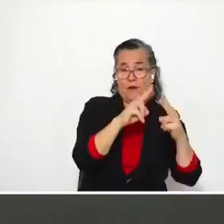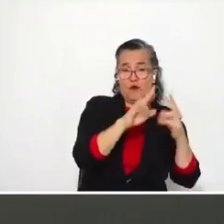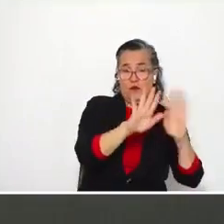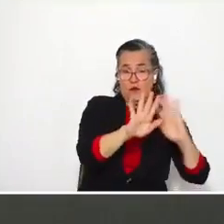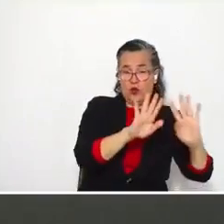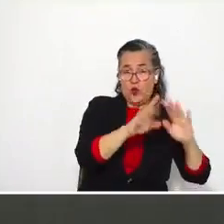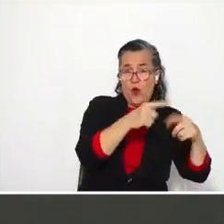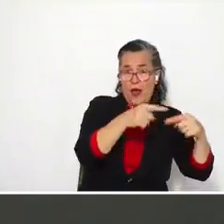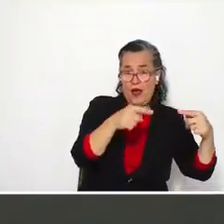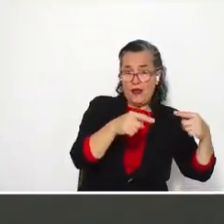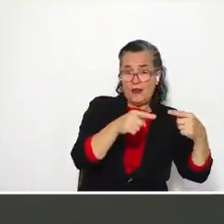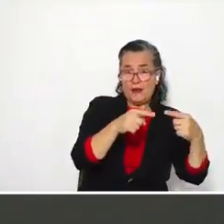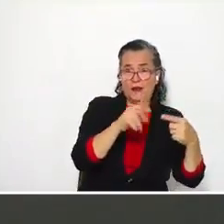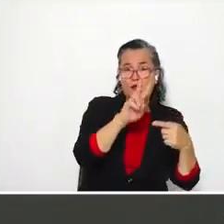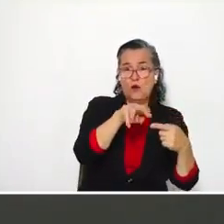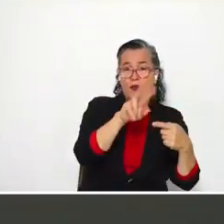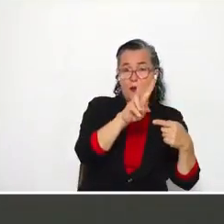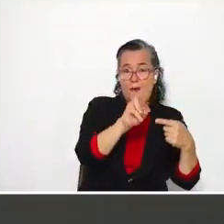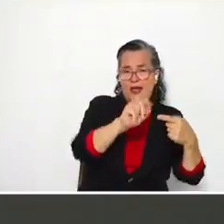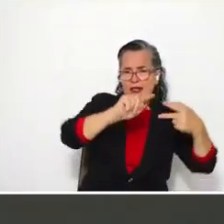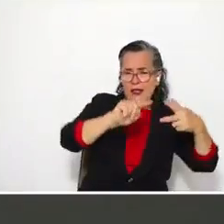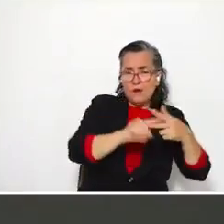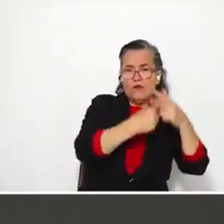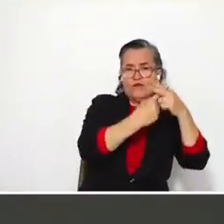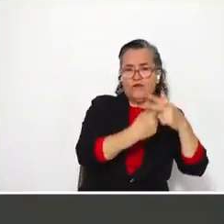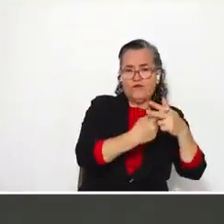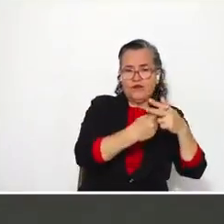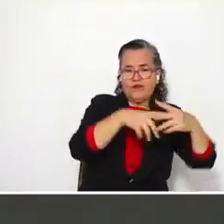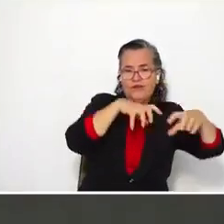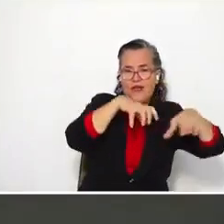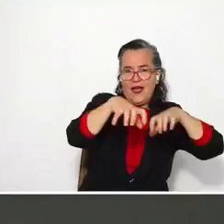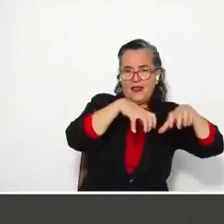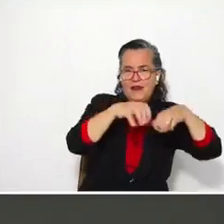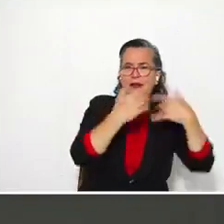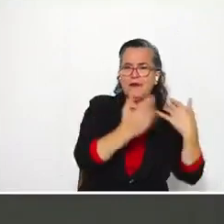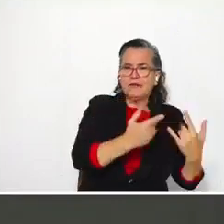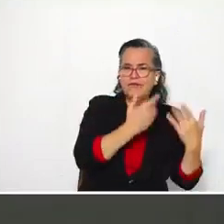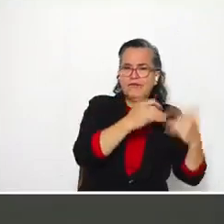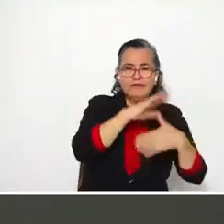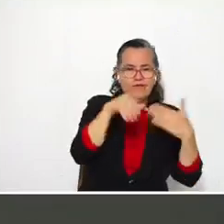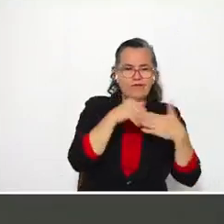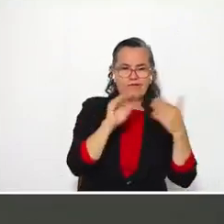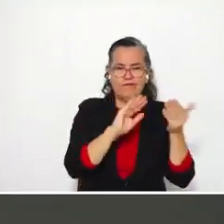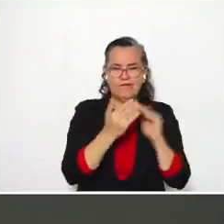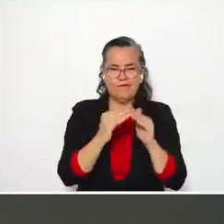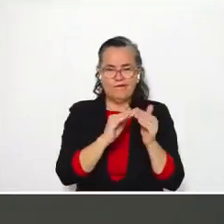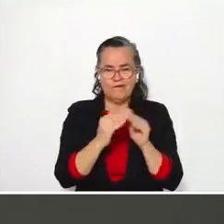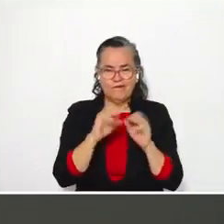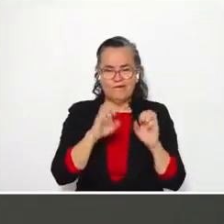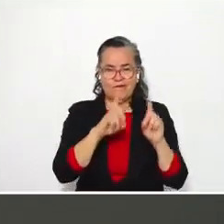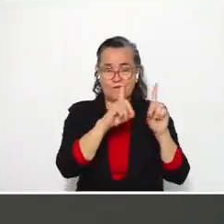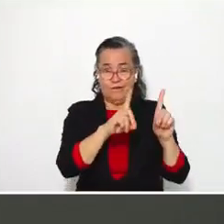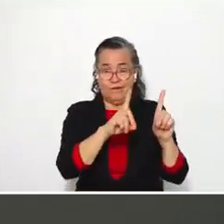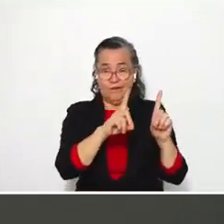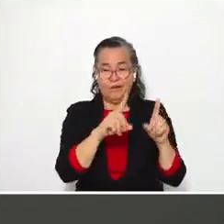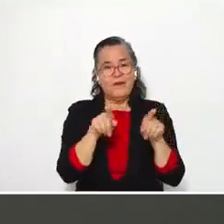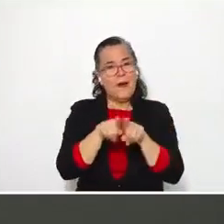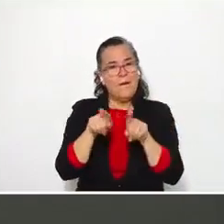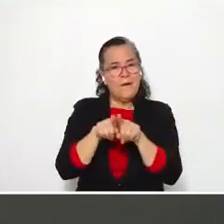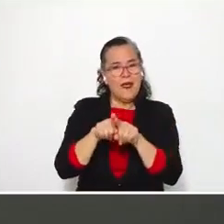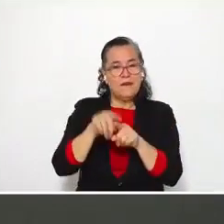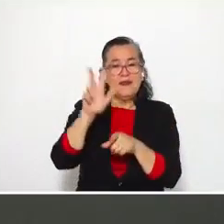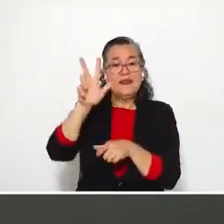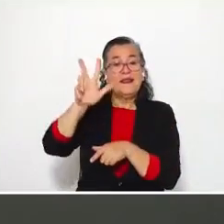inicia en el 2020, que también es una actividad esperada por toda la comunidad académica. Tenemos más